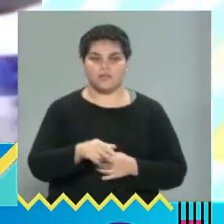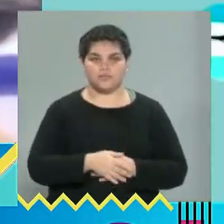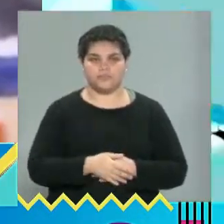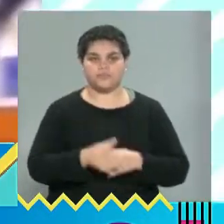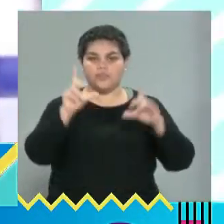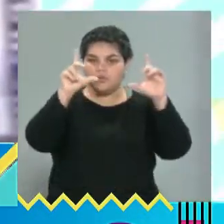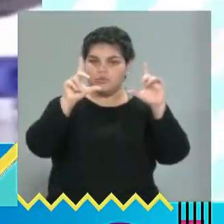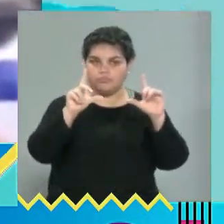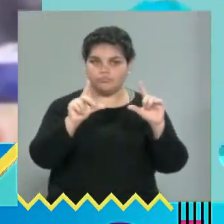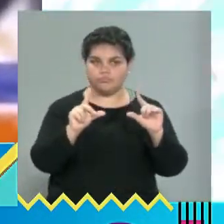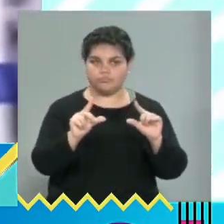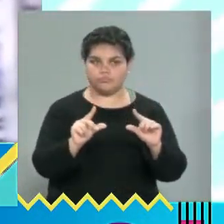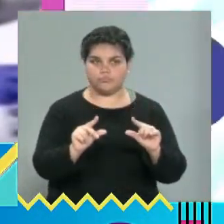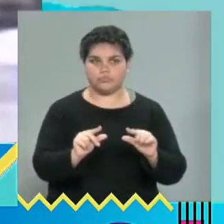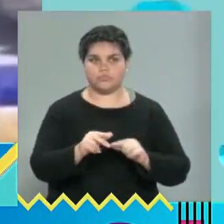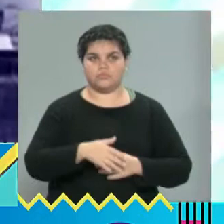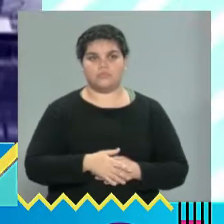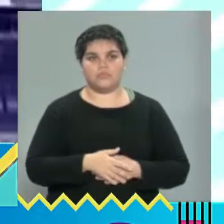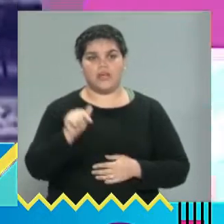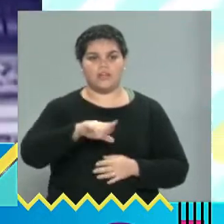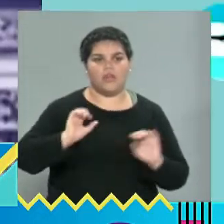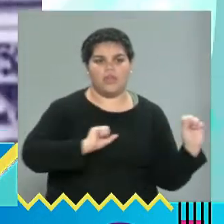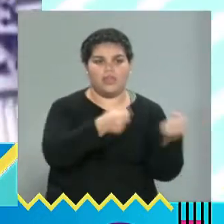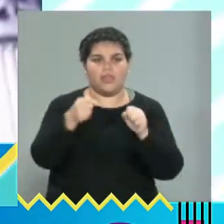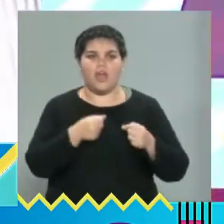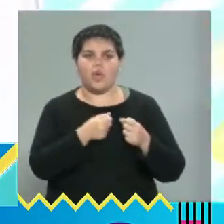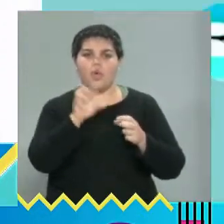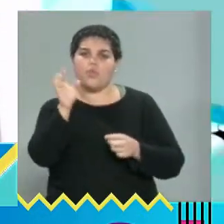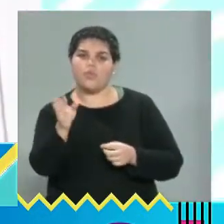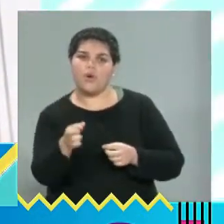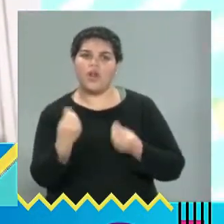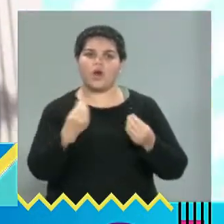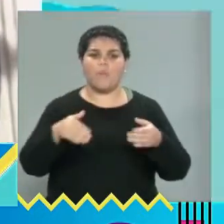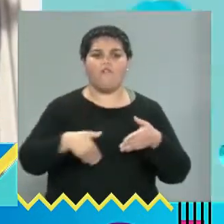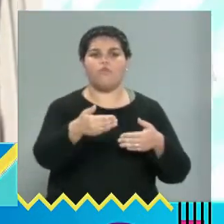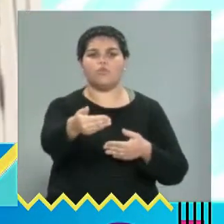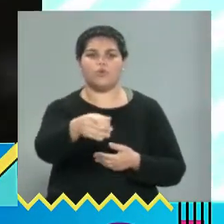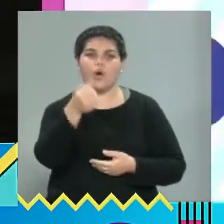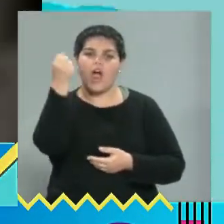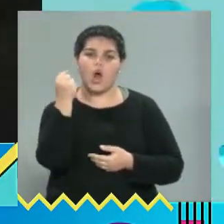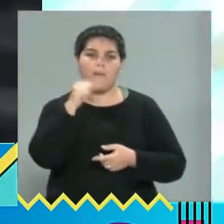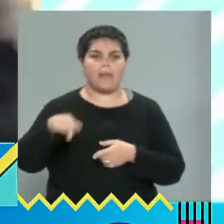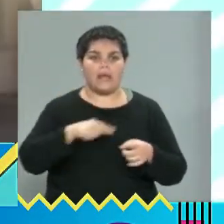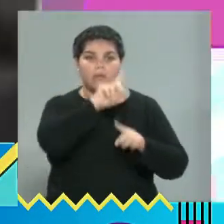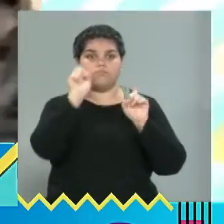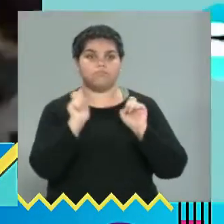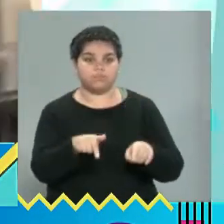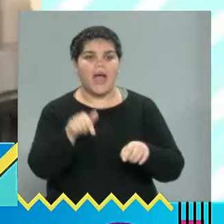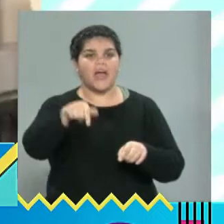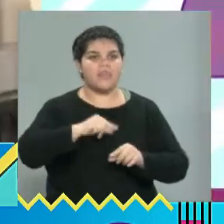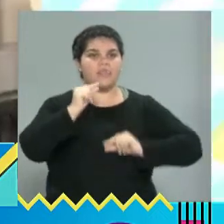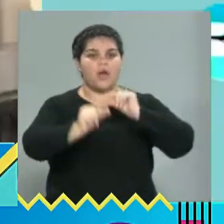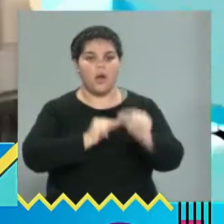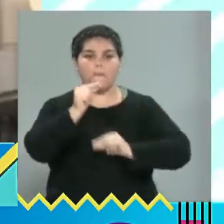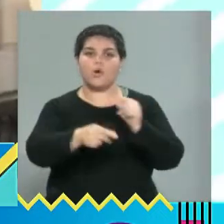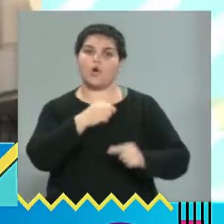a esta suerte de temor en torno al dólar y el rumbo económico, y están tratando de dar signos de credibilidad en cuanto